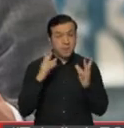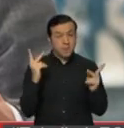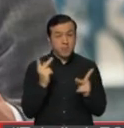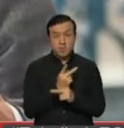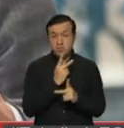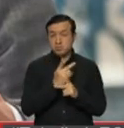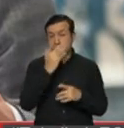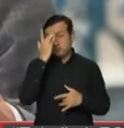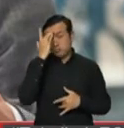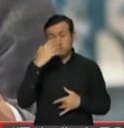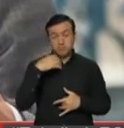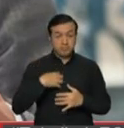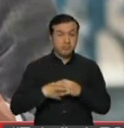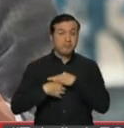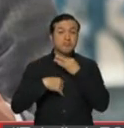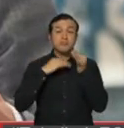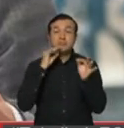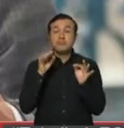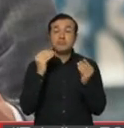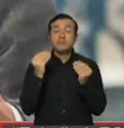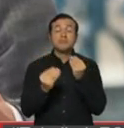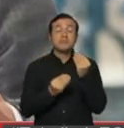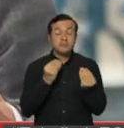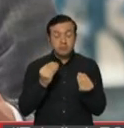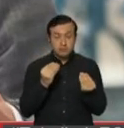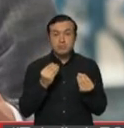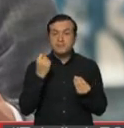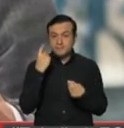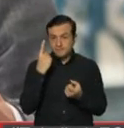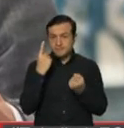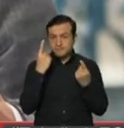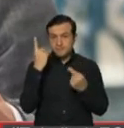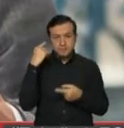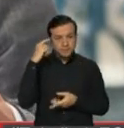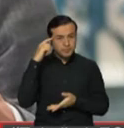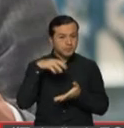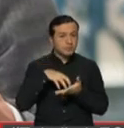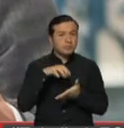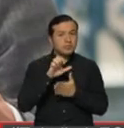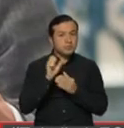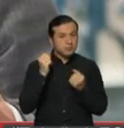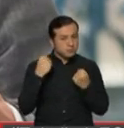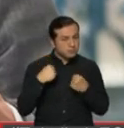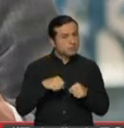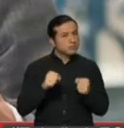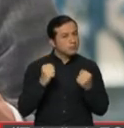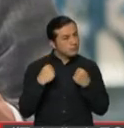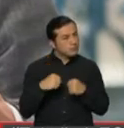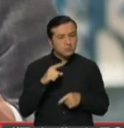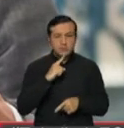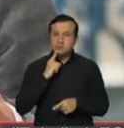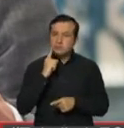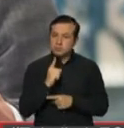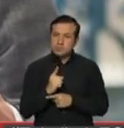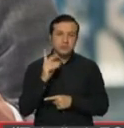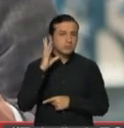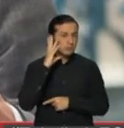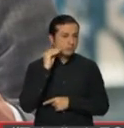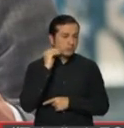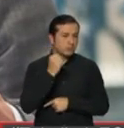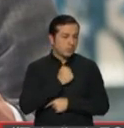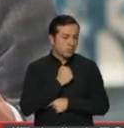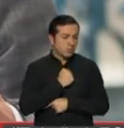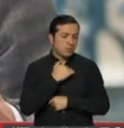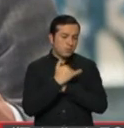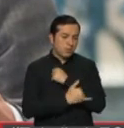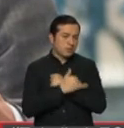de epidémico. Lo que tenemos que hacer es cerrar filas, saber que el Estado ecuatoriano hace lo suyo, que está obteniendo experiencia de otras naciones